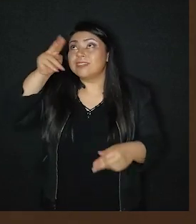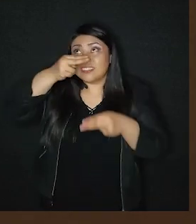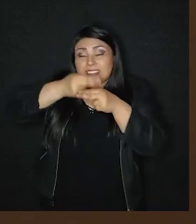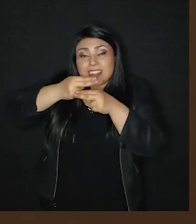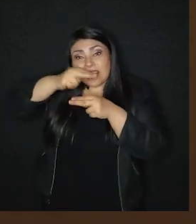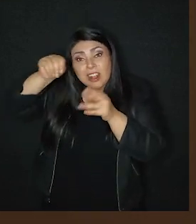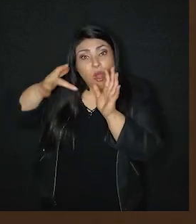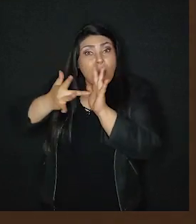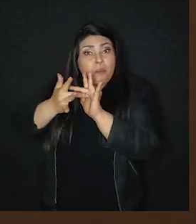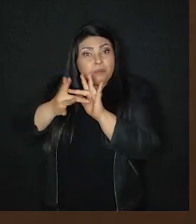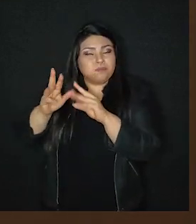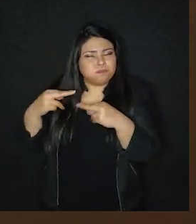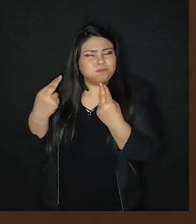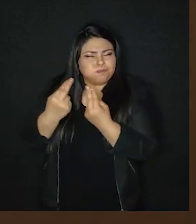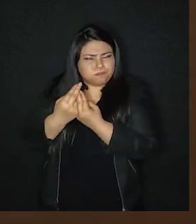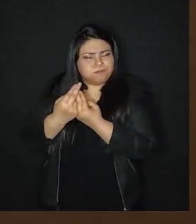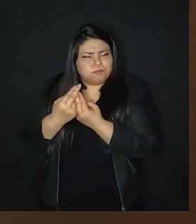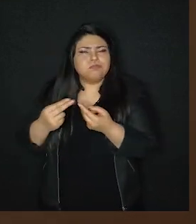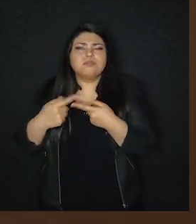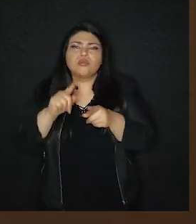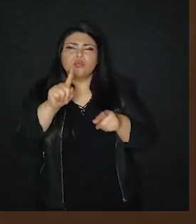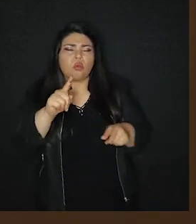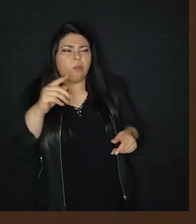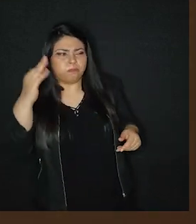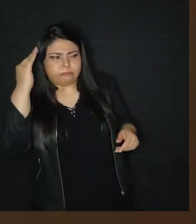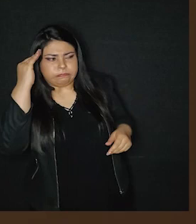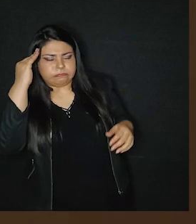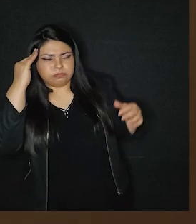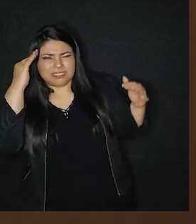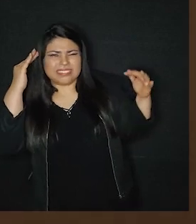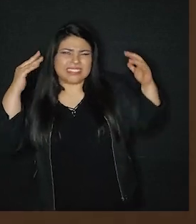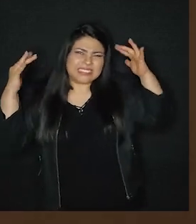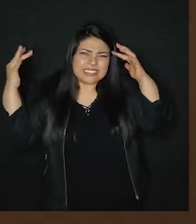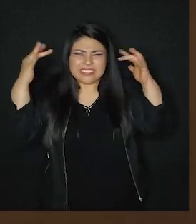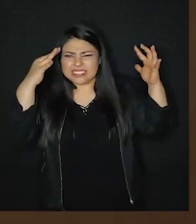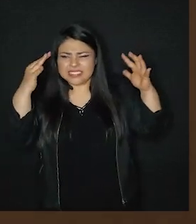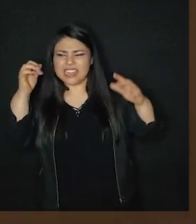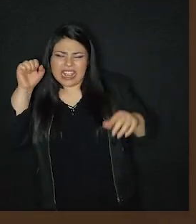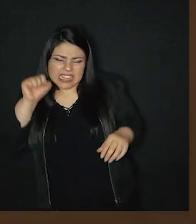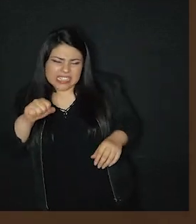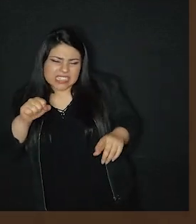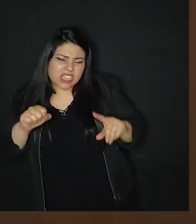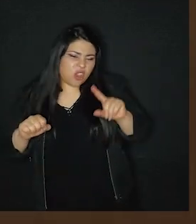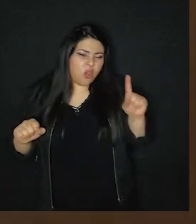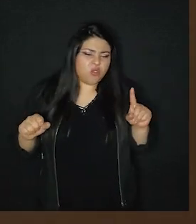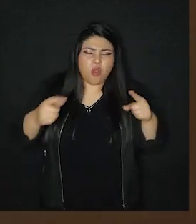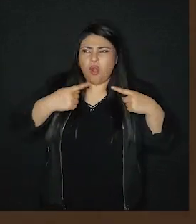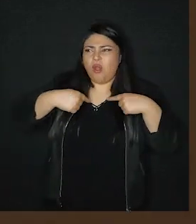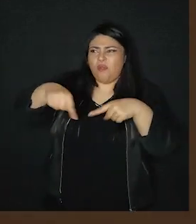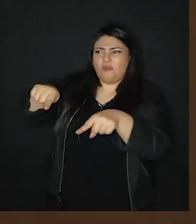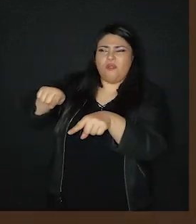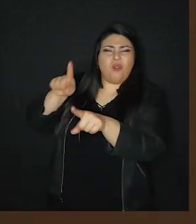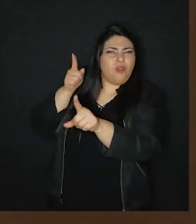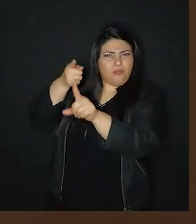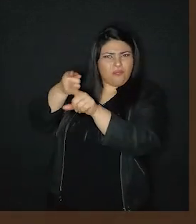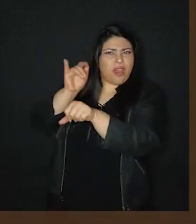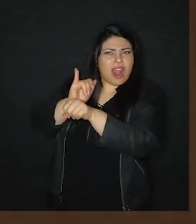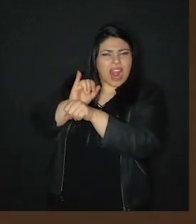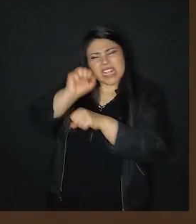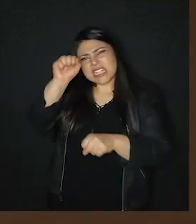y si estás batallando en tu corazón Si regresar a la iglesia de forma física o no